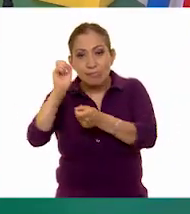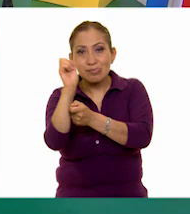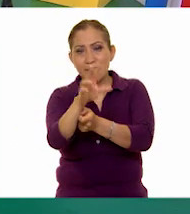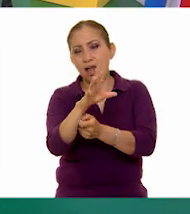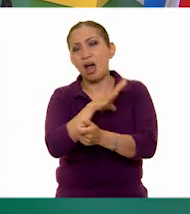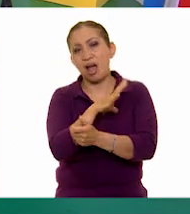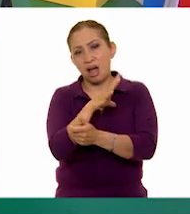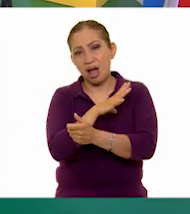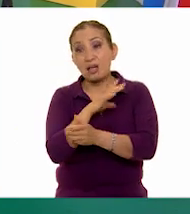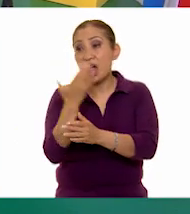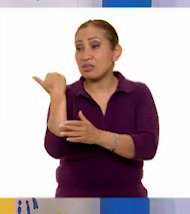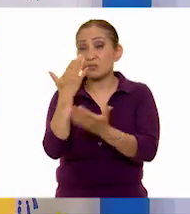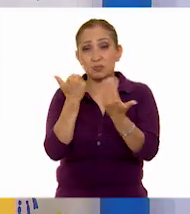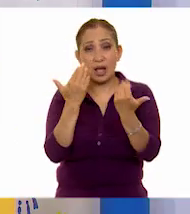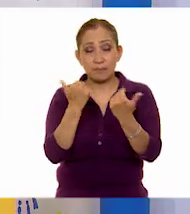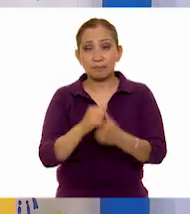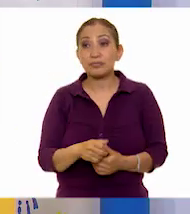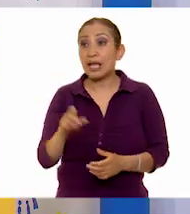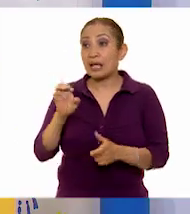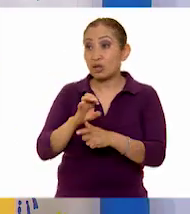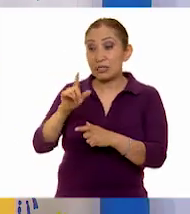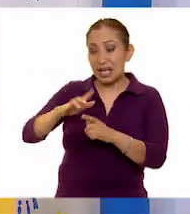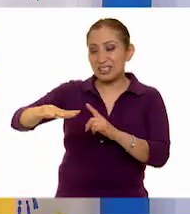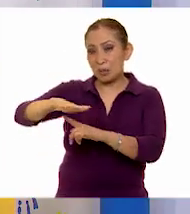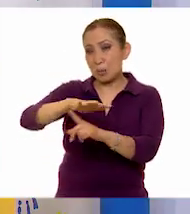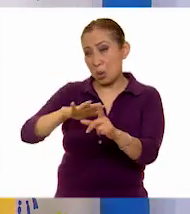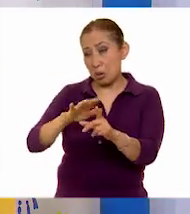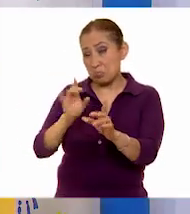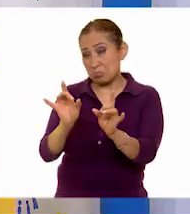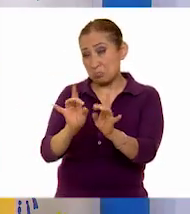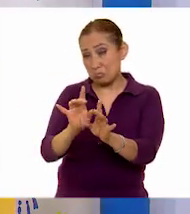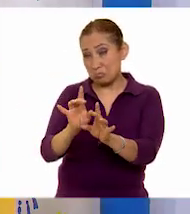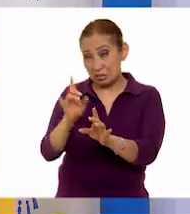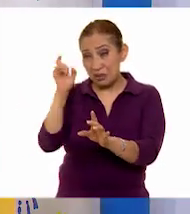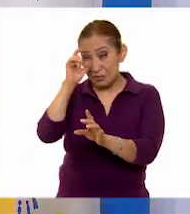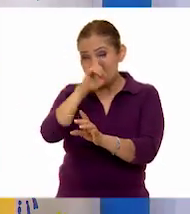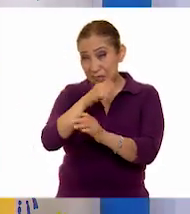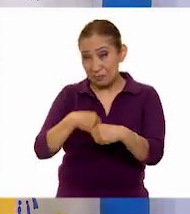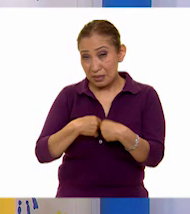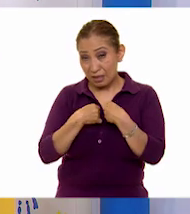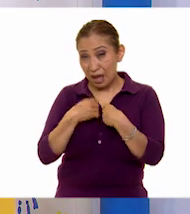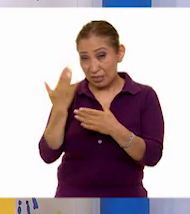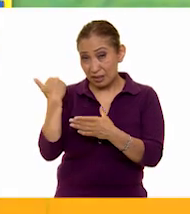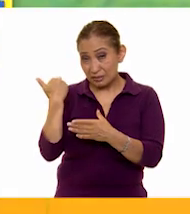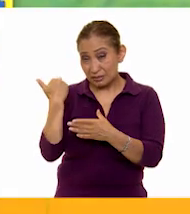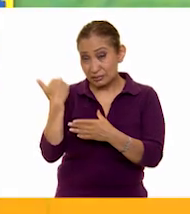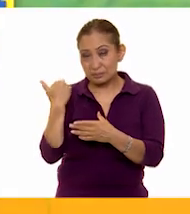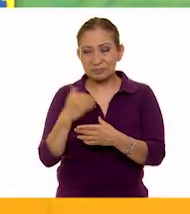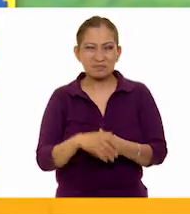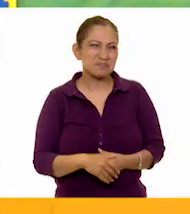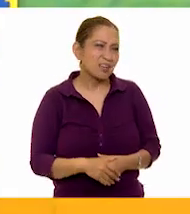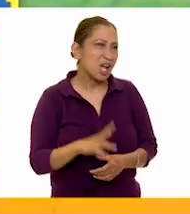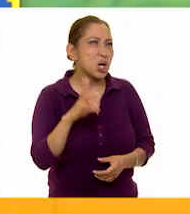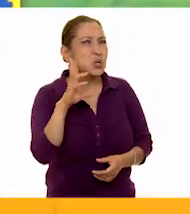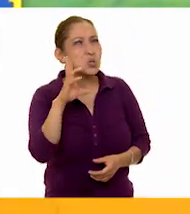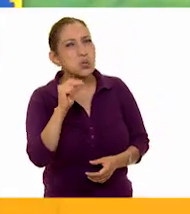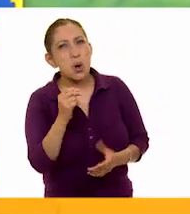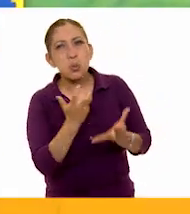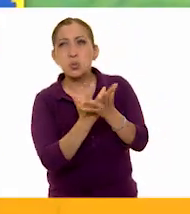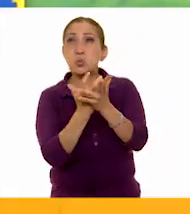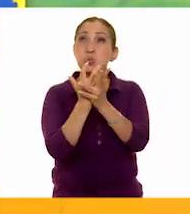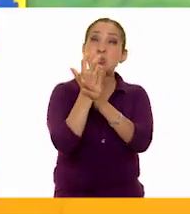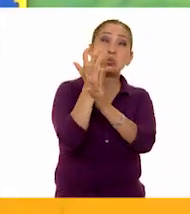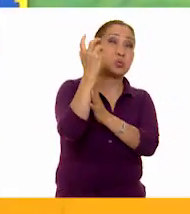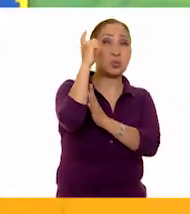Así es, Pepe. ¿Dirías que eran condiciones adversas para ti, Pepe? pues no eran situaciones